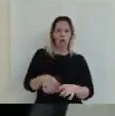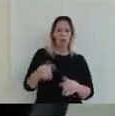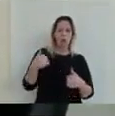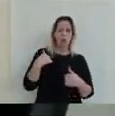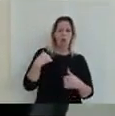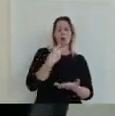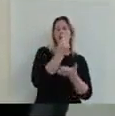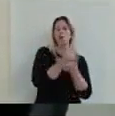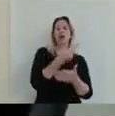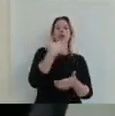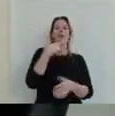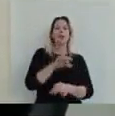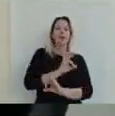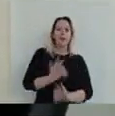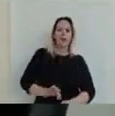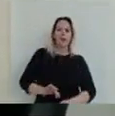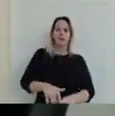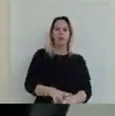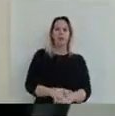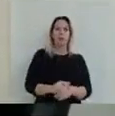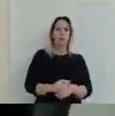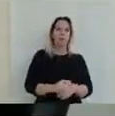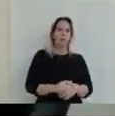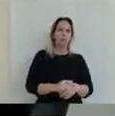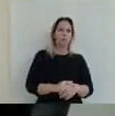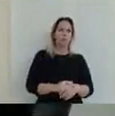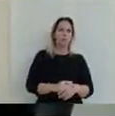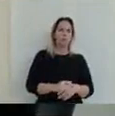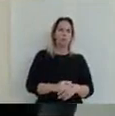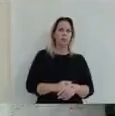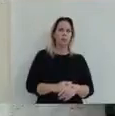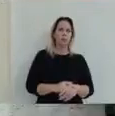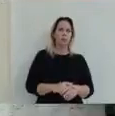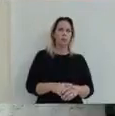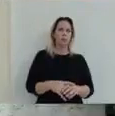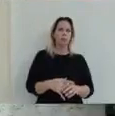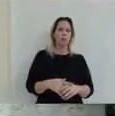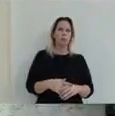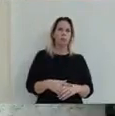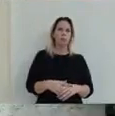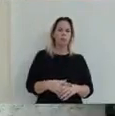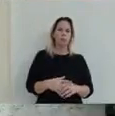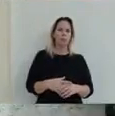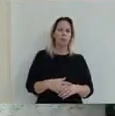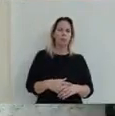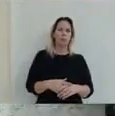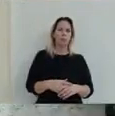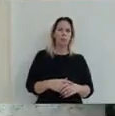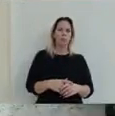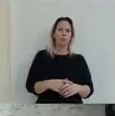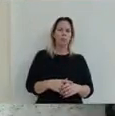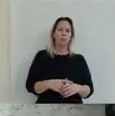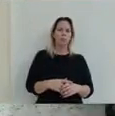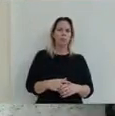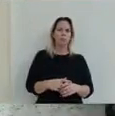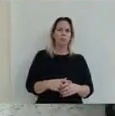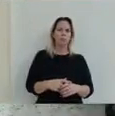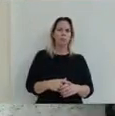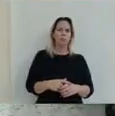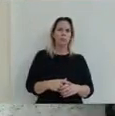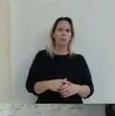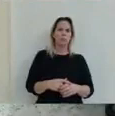ayudarlos. Simplemente esa fue nuestra actividad. Nada más, señora presidenta. Concejal Miño. Gracias. Sí, acá se habló de